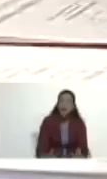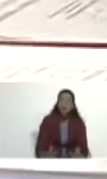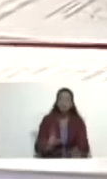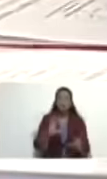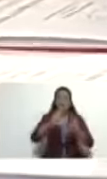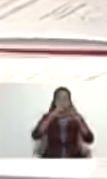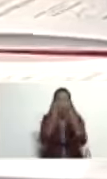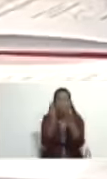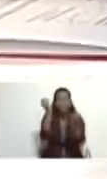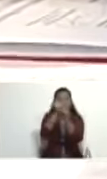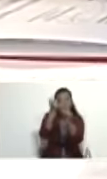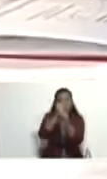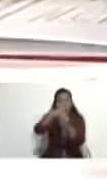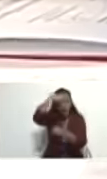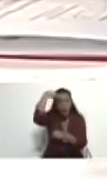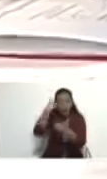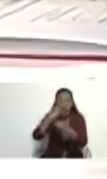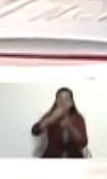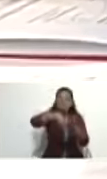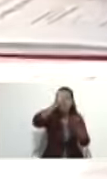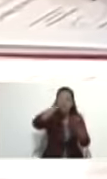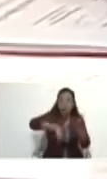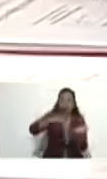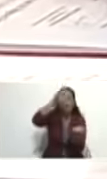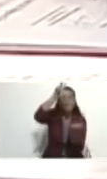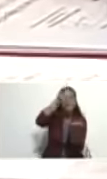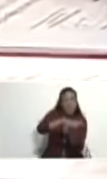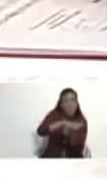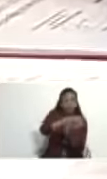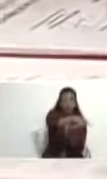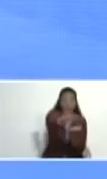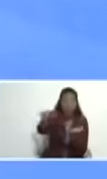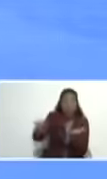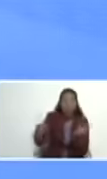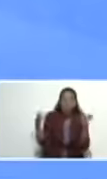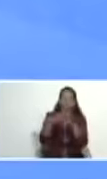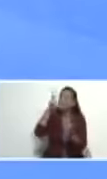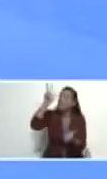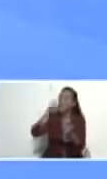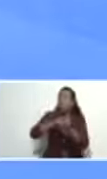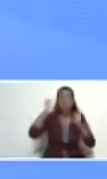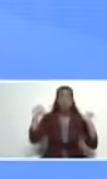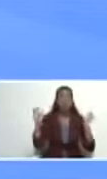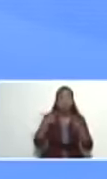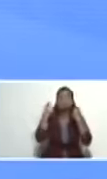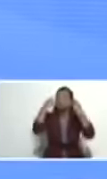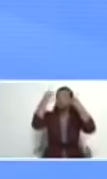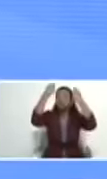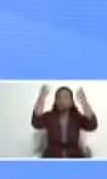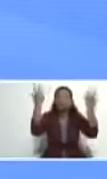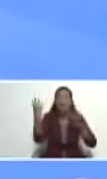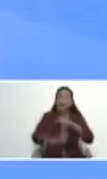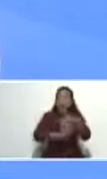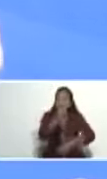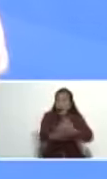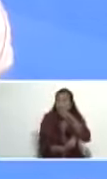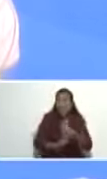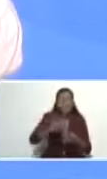clase obrera, firmado, aprobado. Cúmplase, publíquese y